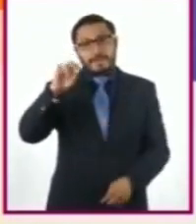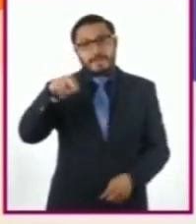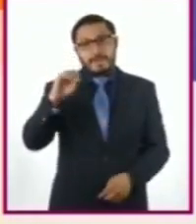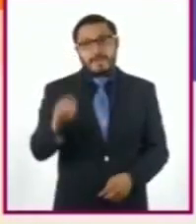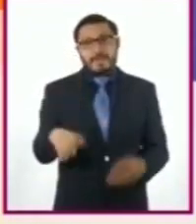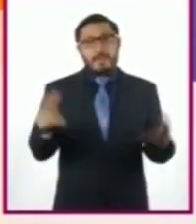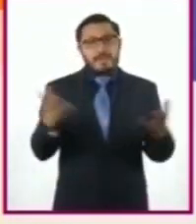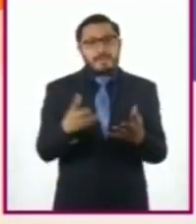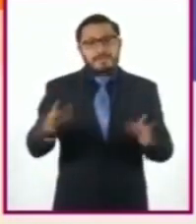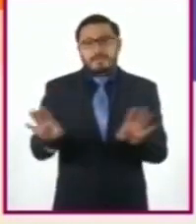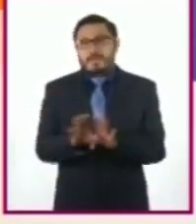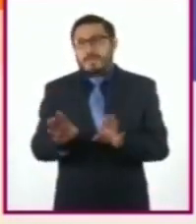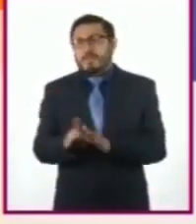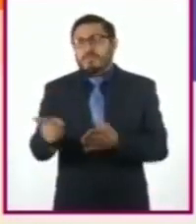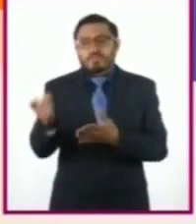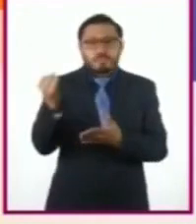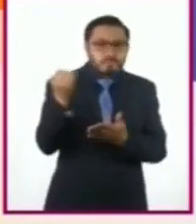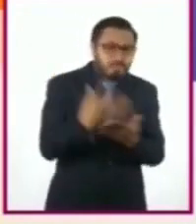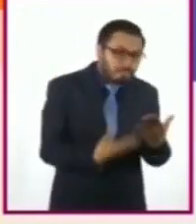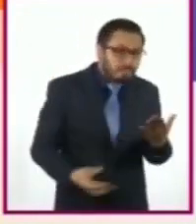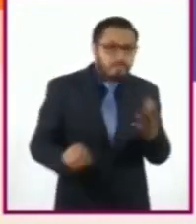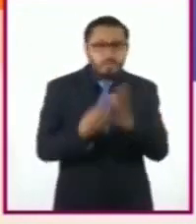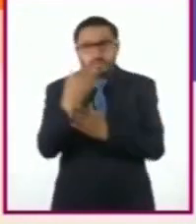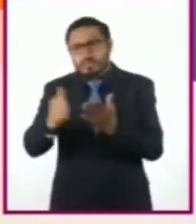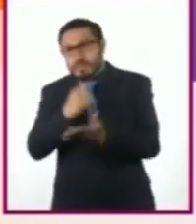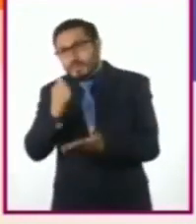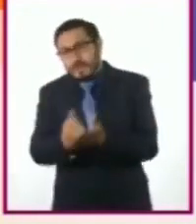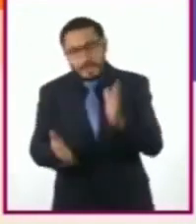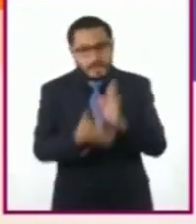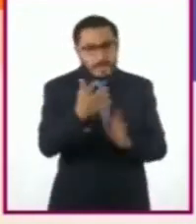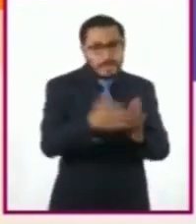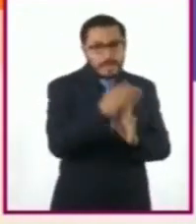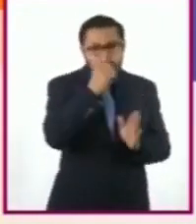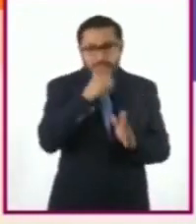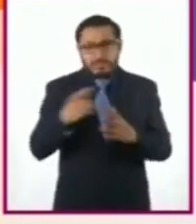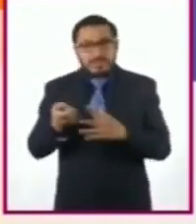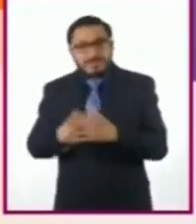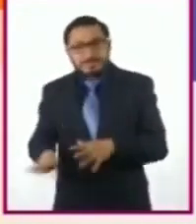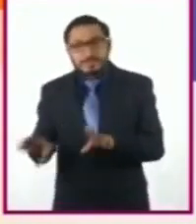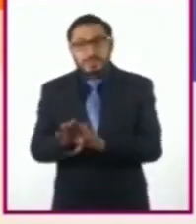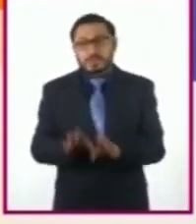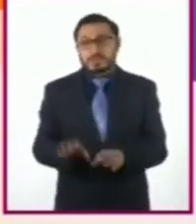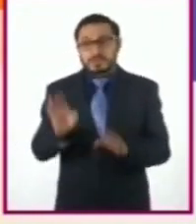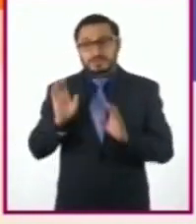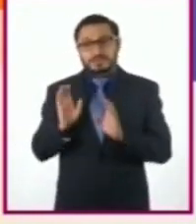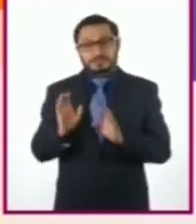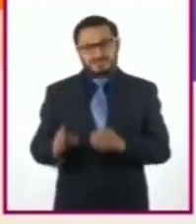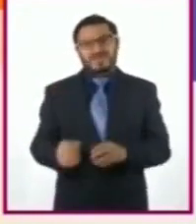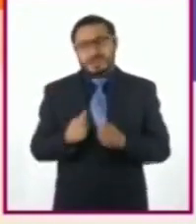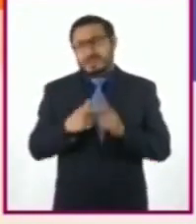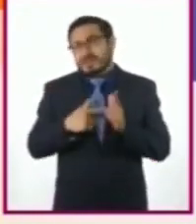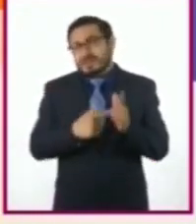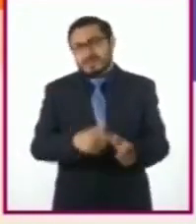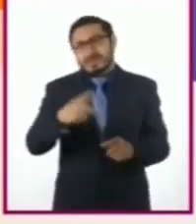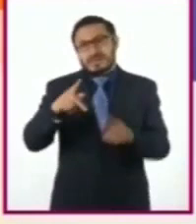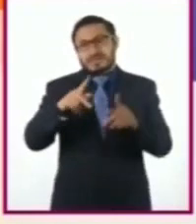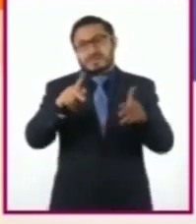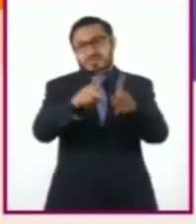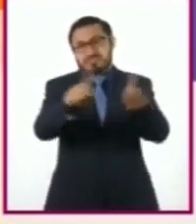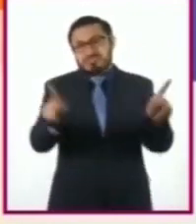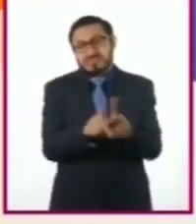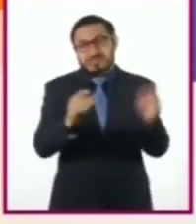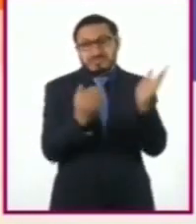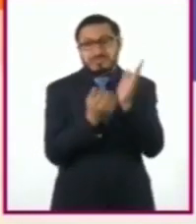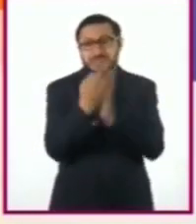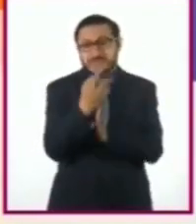una traza de la nueva ciudad. En principio, conservó la Plaza Mayor y el emplazamiento de